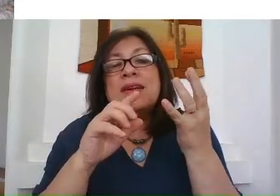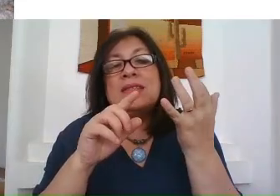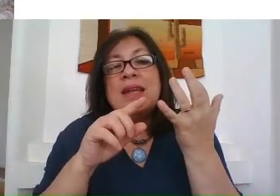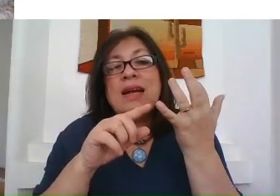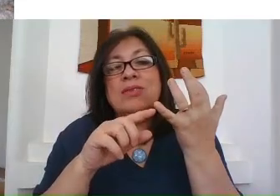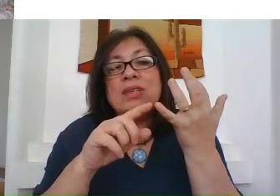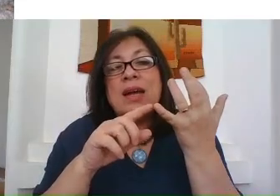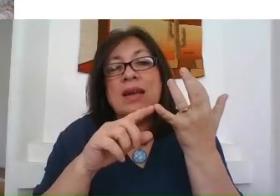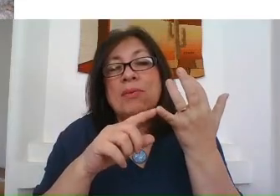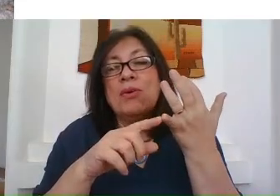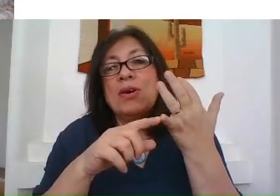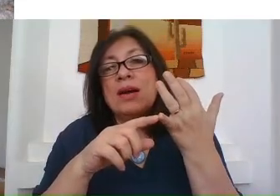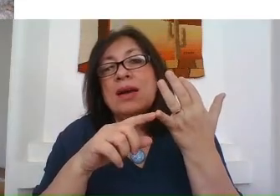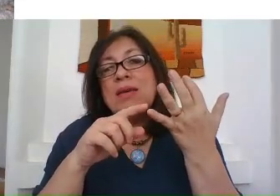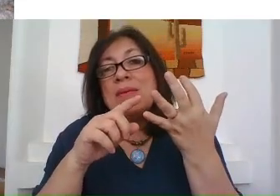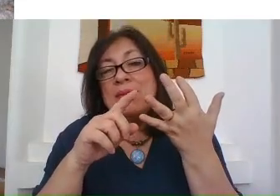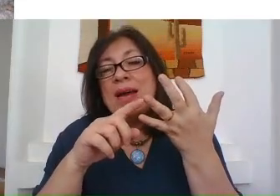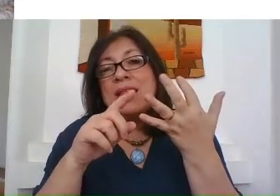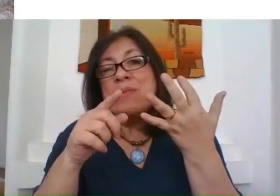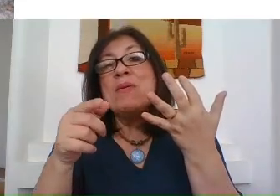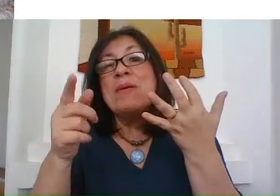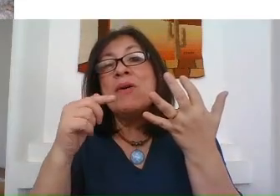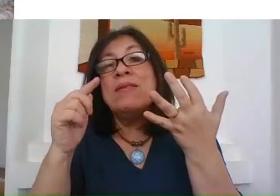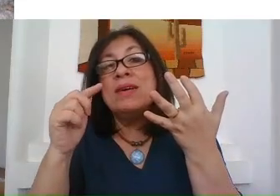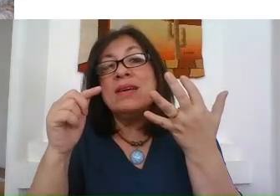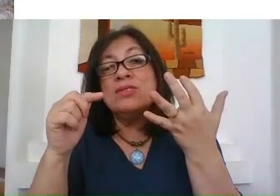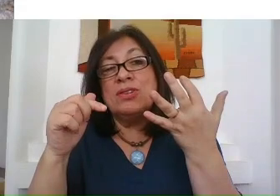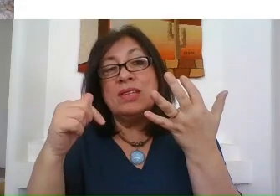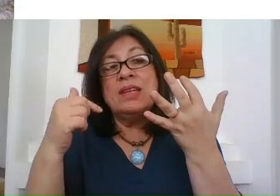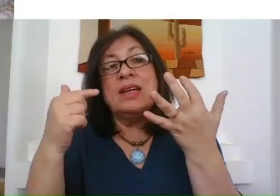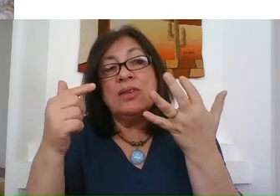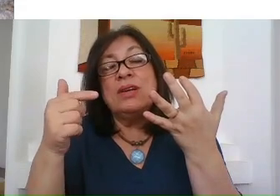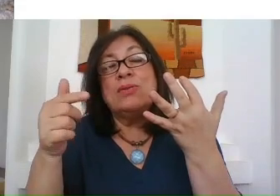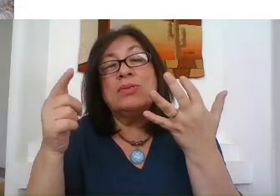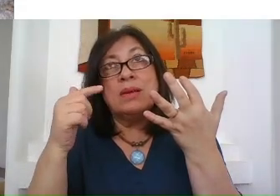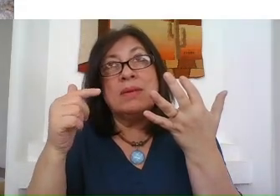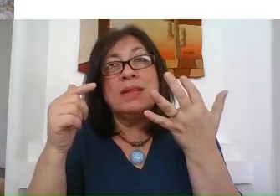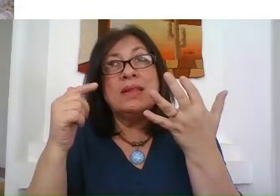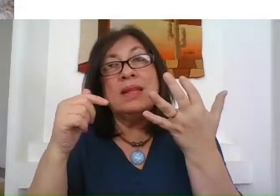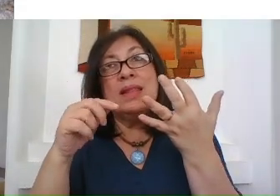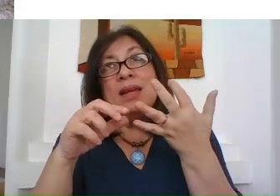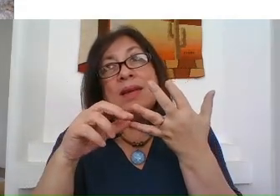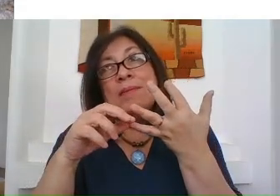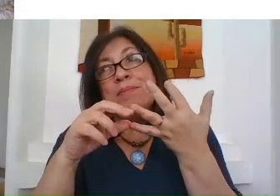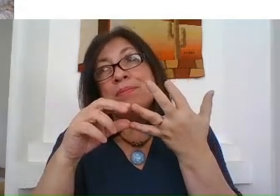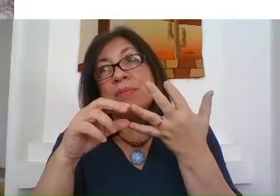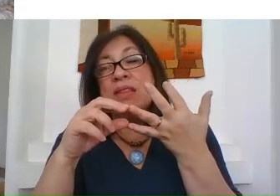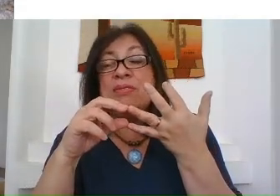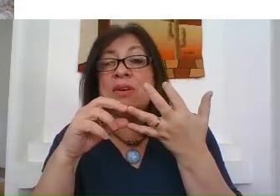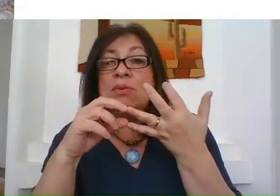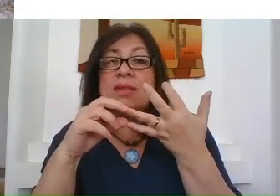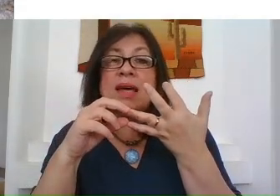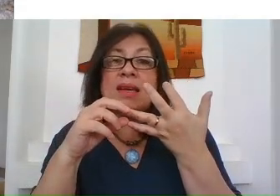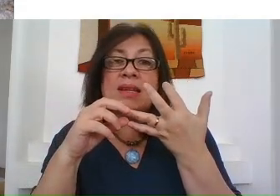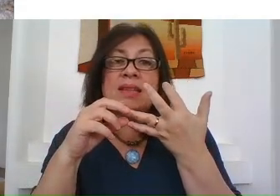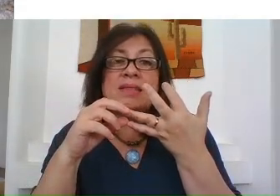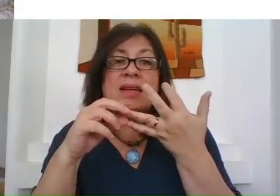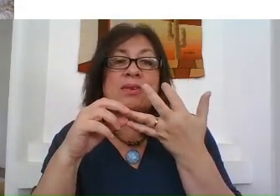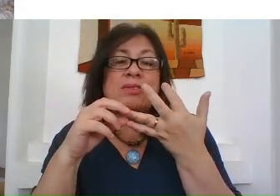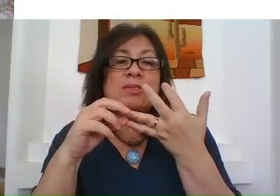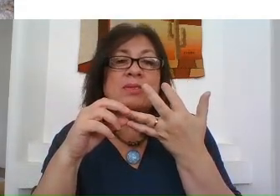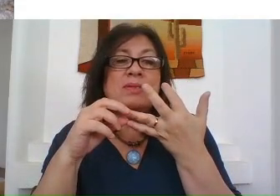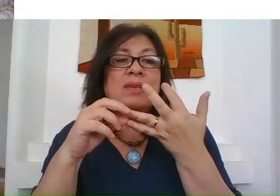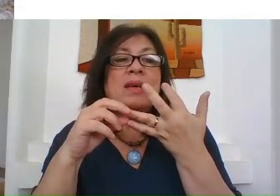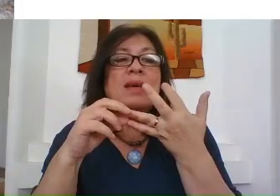Bueno, llevarse las cosas a la boca y babear, después vamos a ver que son indicadores justamente de dificultades en